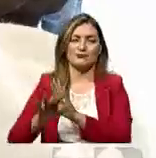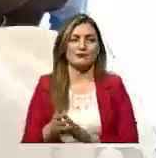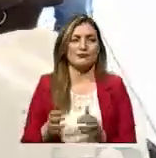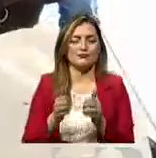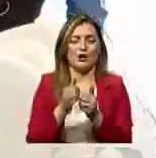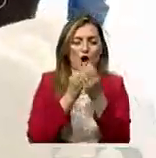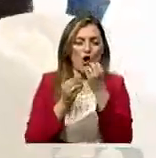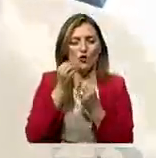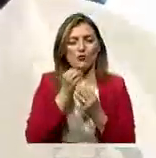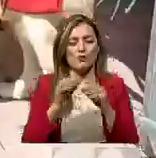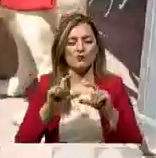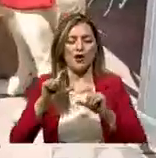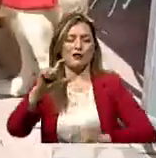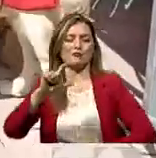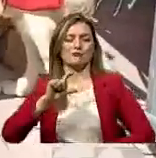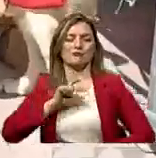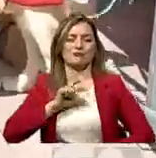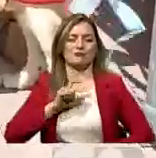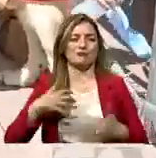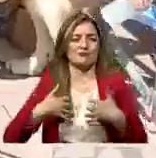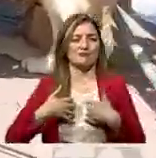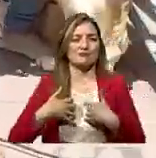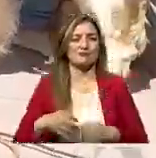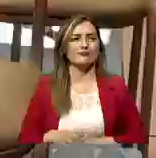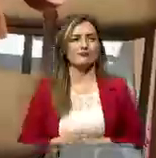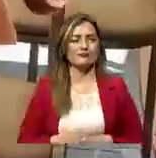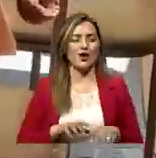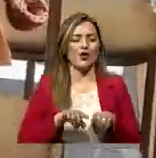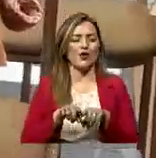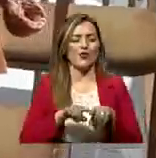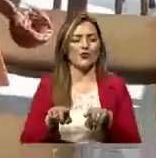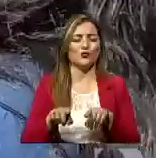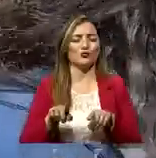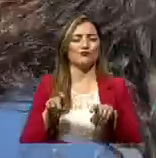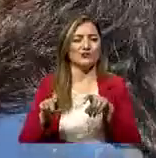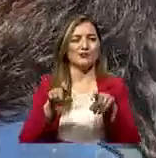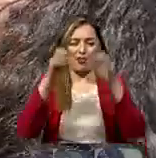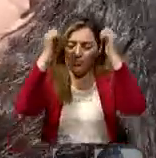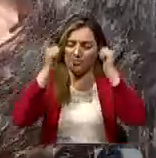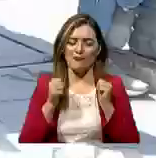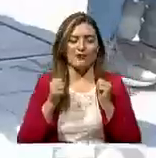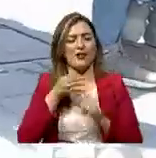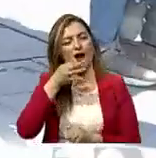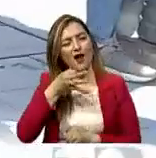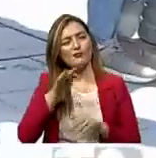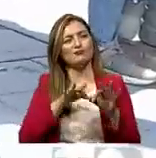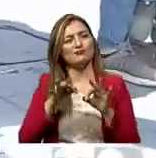de alimentos y placas de identificación para los animales, se realizó concursos de mascotas disfrazadas, charlas y